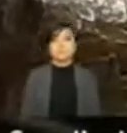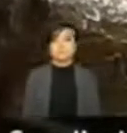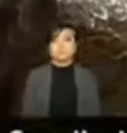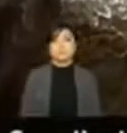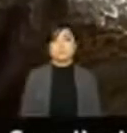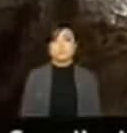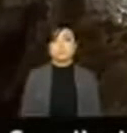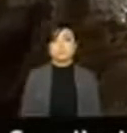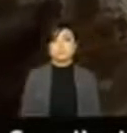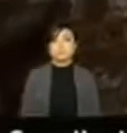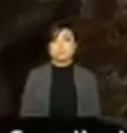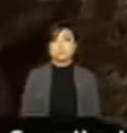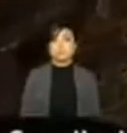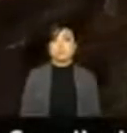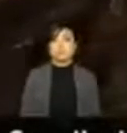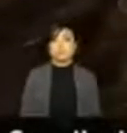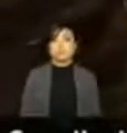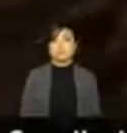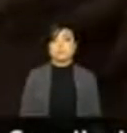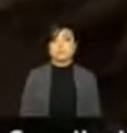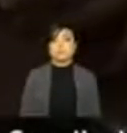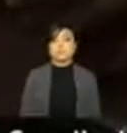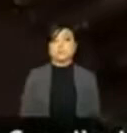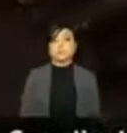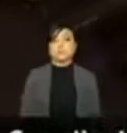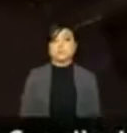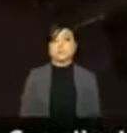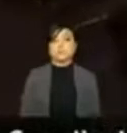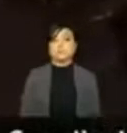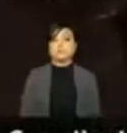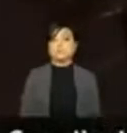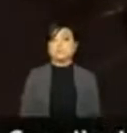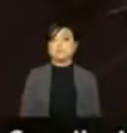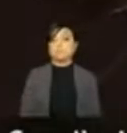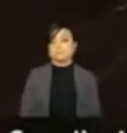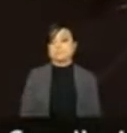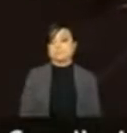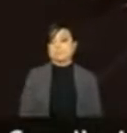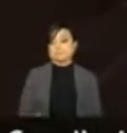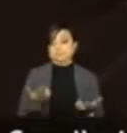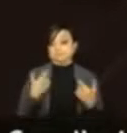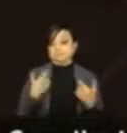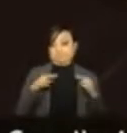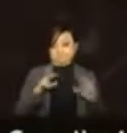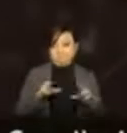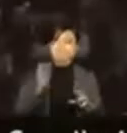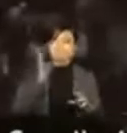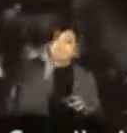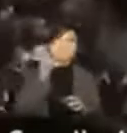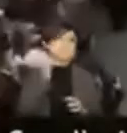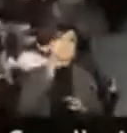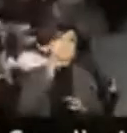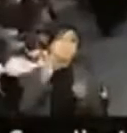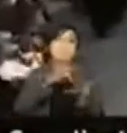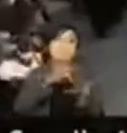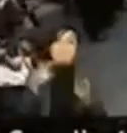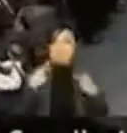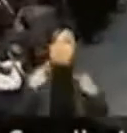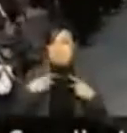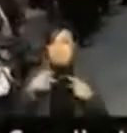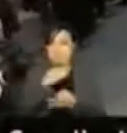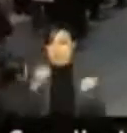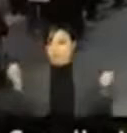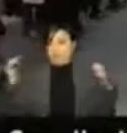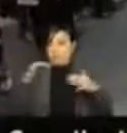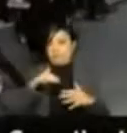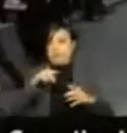Morena se constituyó como asociación civil en noviembre del 2012, obtuvo su registro como partido político el 9